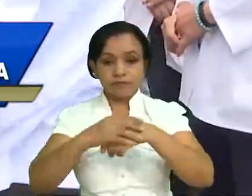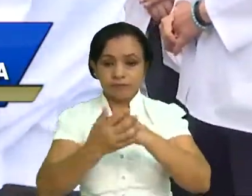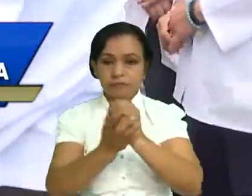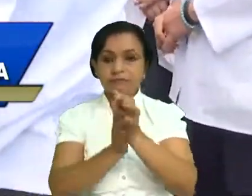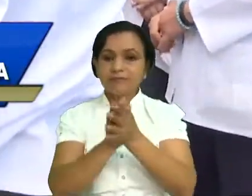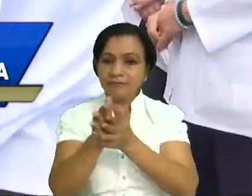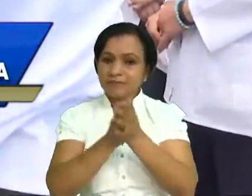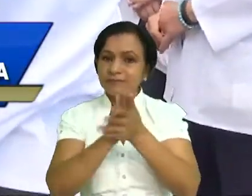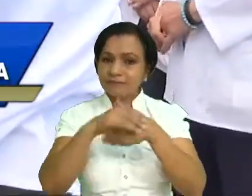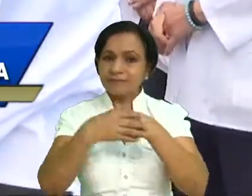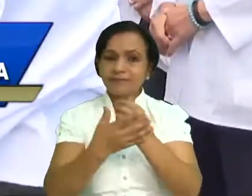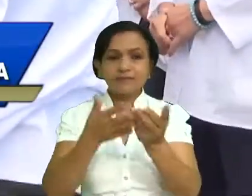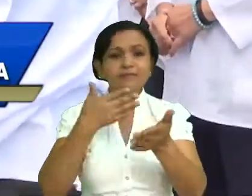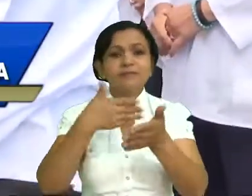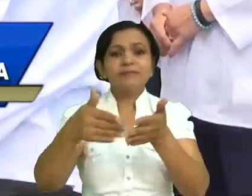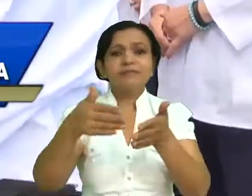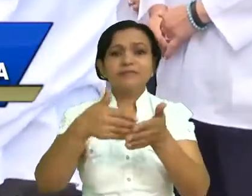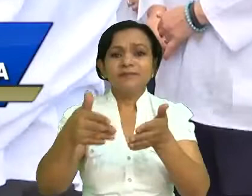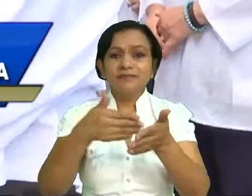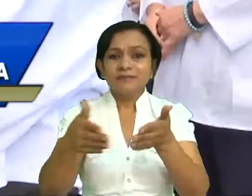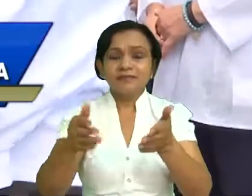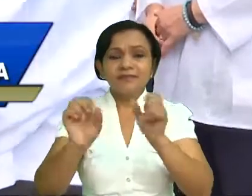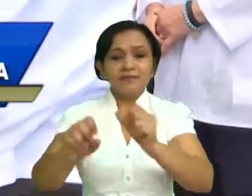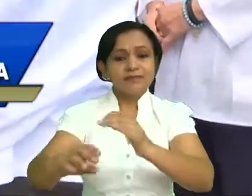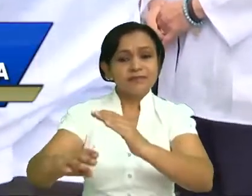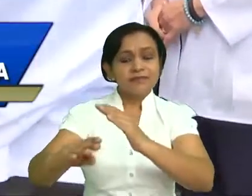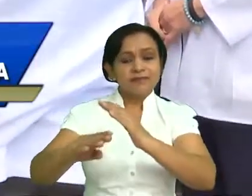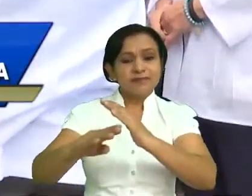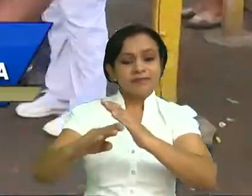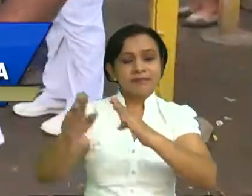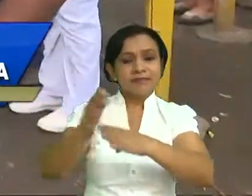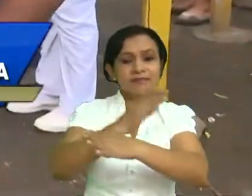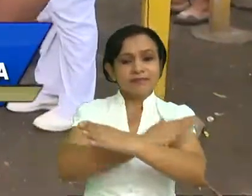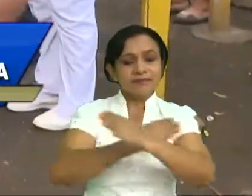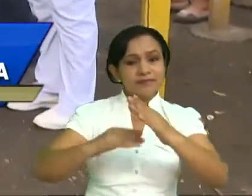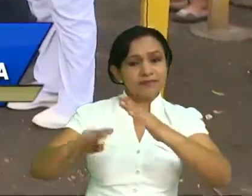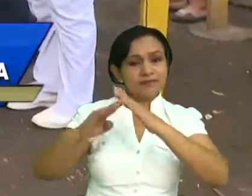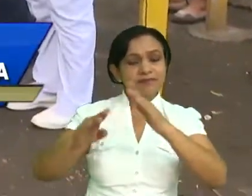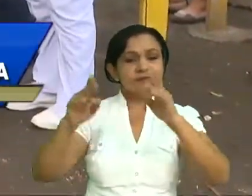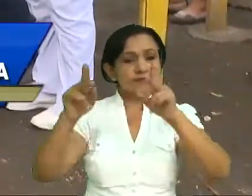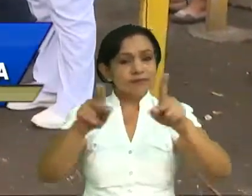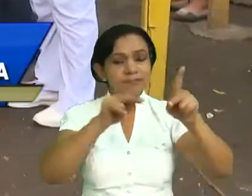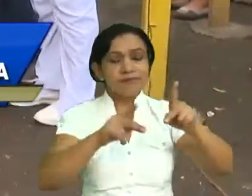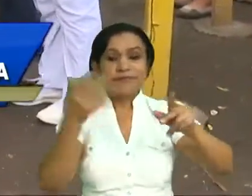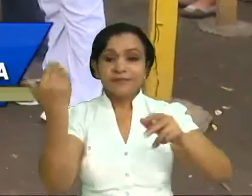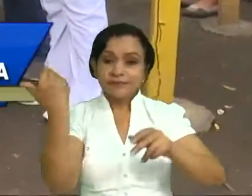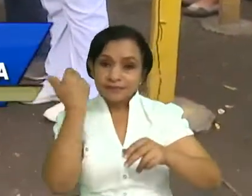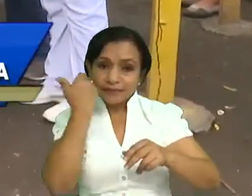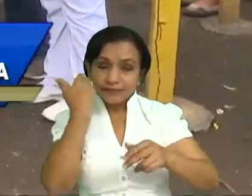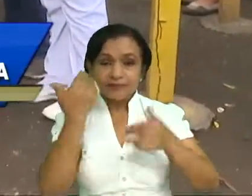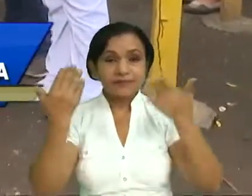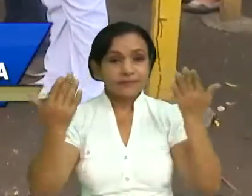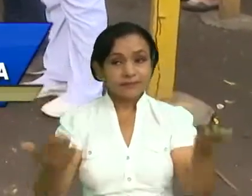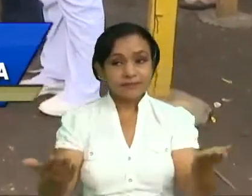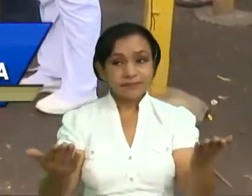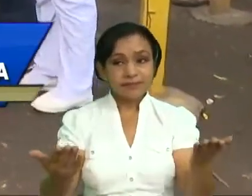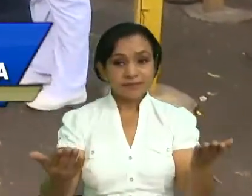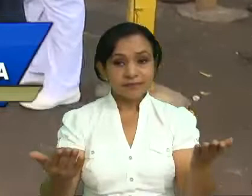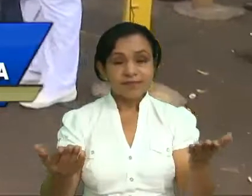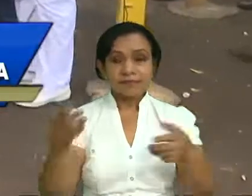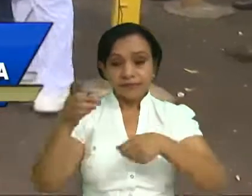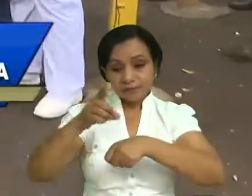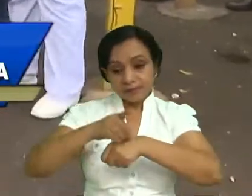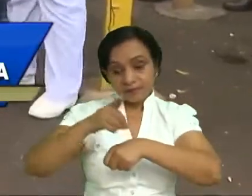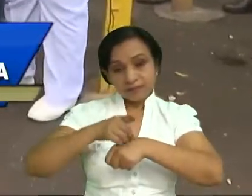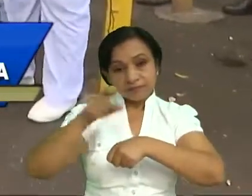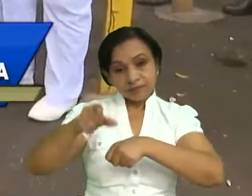manos, cosa sencilla que puede evitar la propagación del virus. Entonces, no solo estamos, como decía la doctora,